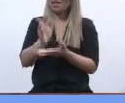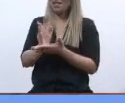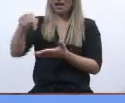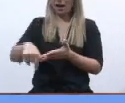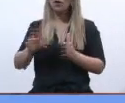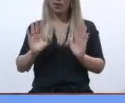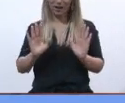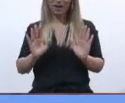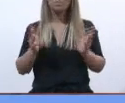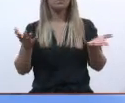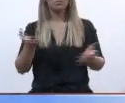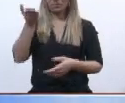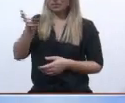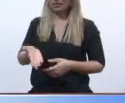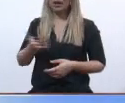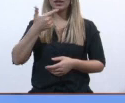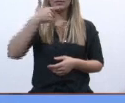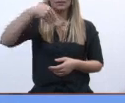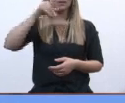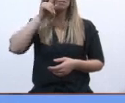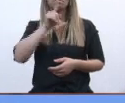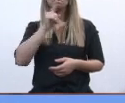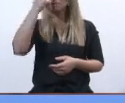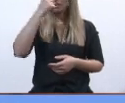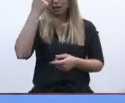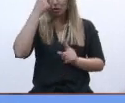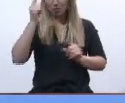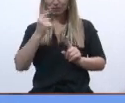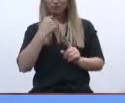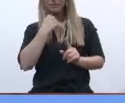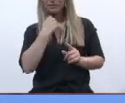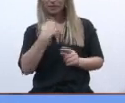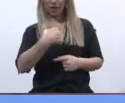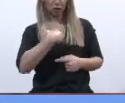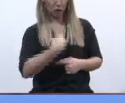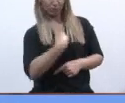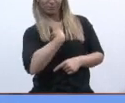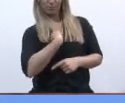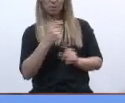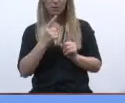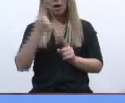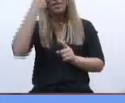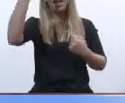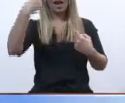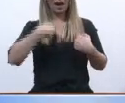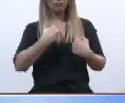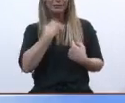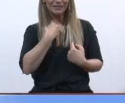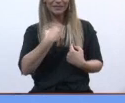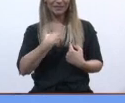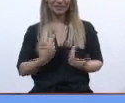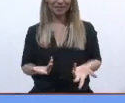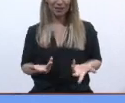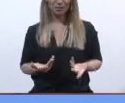ahora. Y Smith, no, esta variable nunca la tuvo, nunca supuso que podía pagar con su propio cuero su